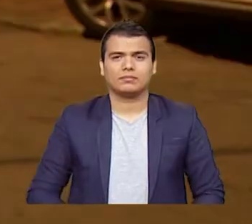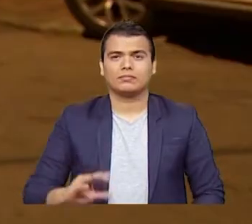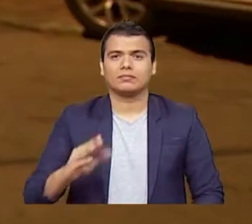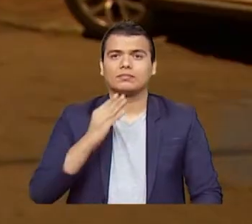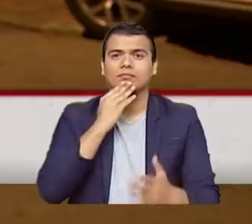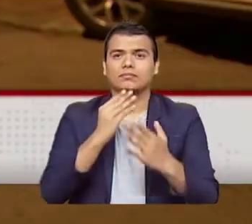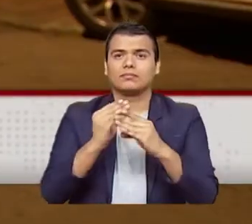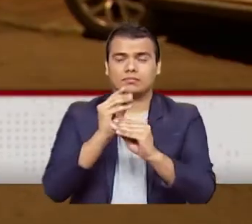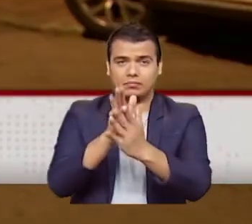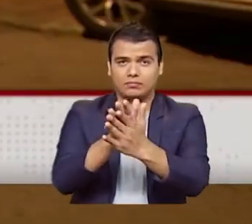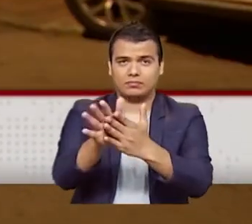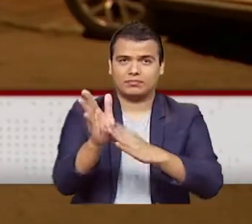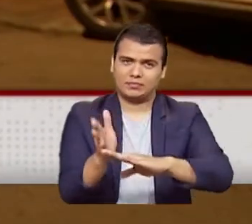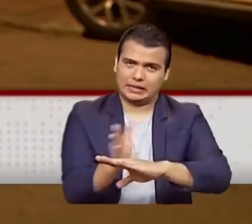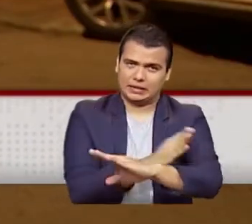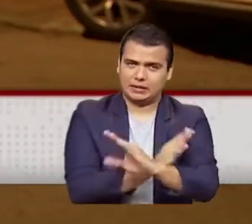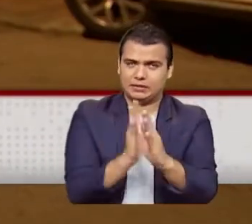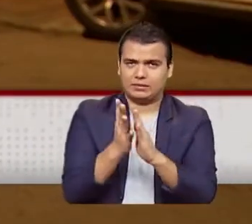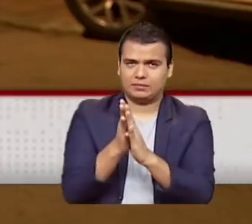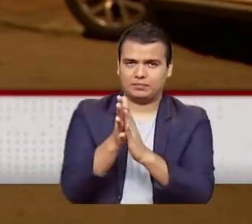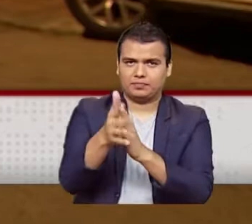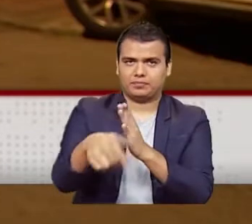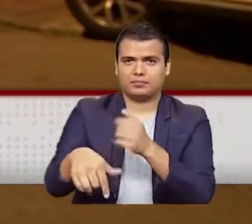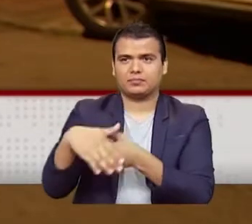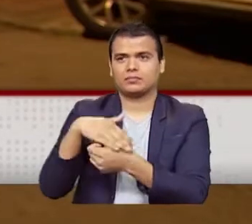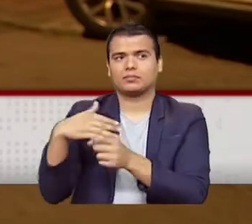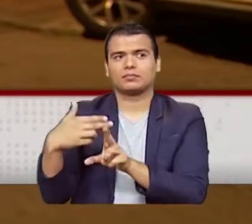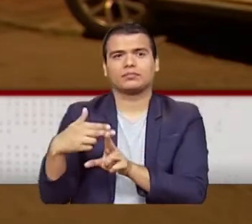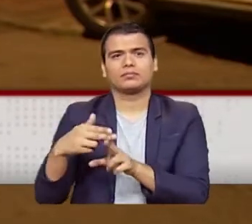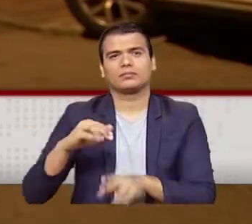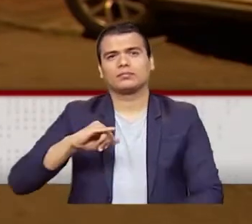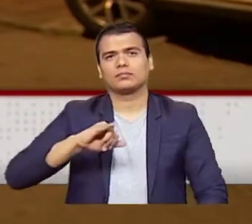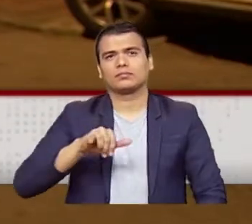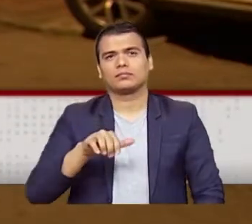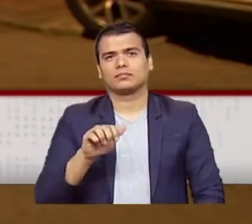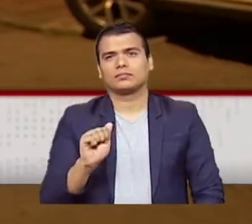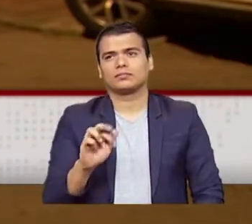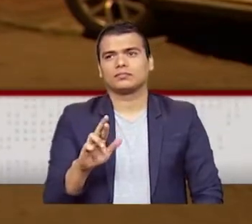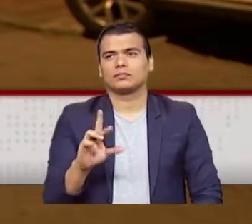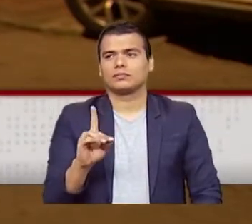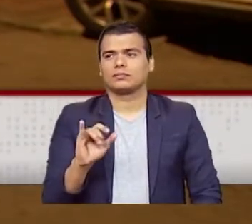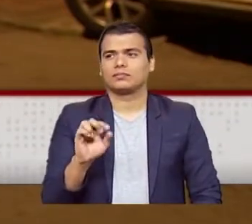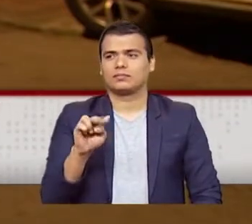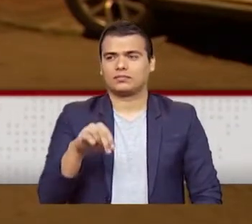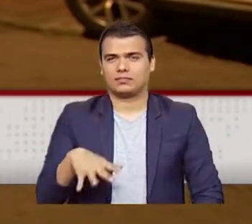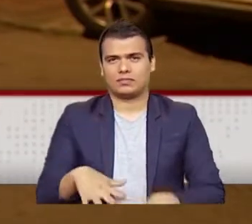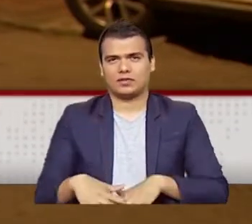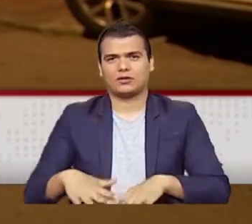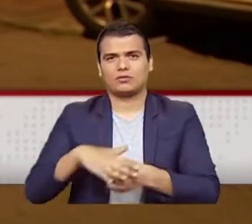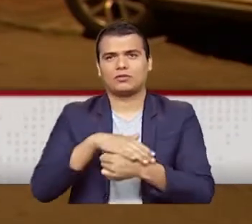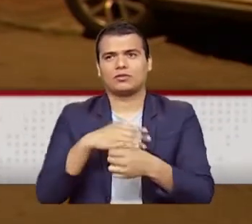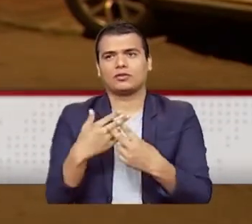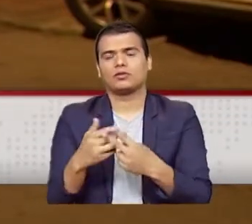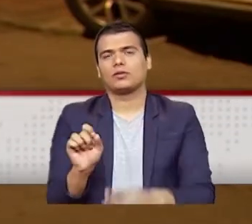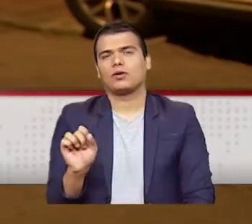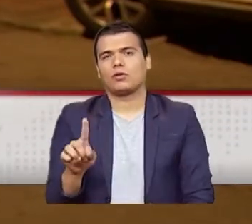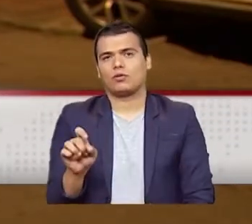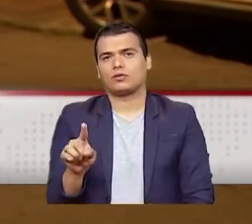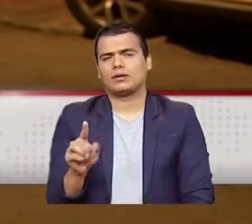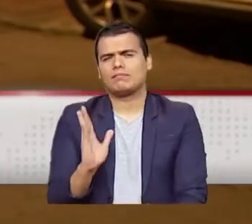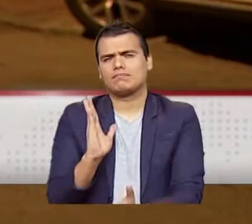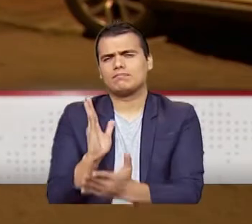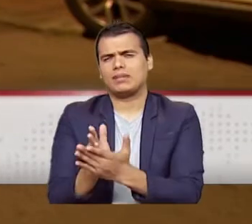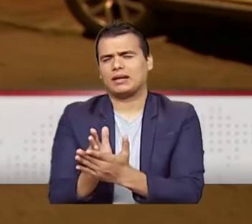antes de hablar de estos hechos hay que decir que aquí en el barrio el jardín en la comuna 11 de cali hace algunas horas se registró un hecho lamentable